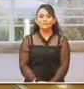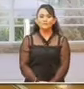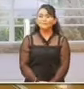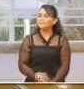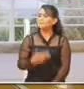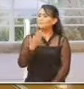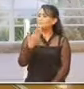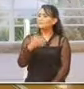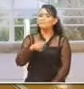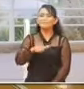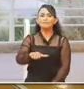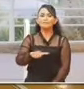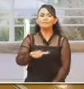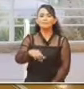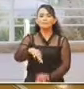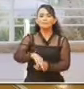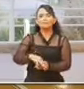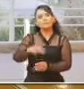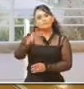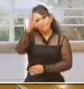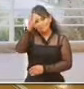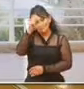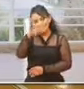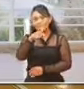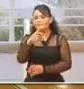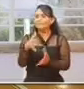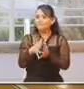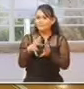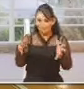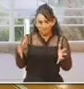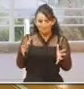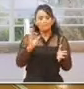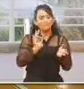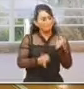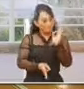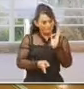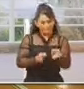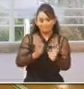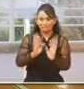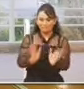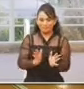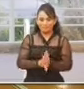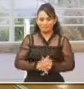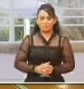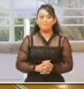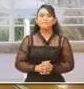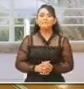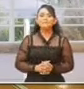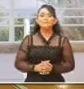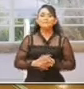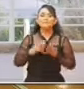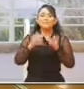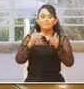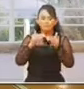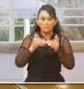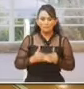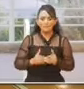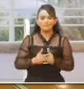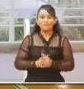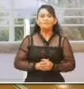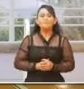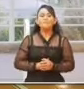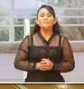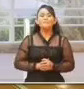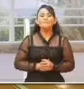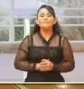Bien, doy cuenta de 16 votos a favor, por lo que se aprueba por unanimidad el acuerdo antes mencionado. Continuando con el desahogo del orden del